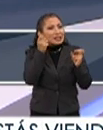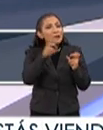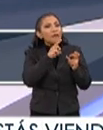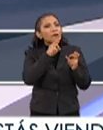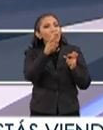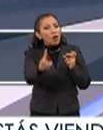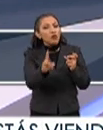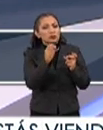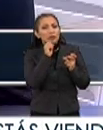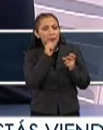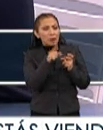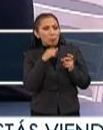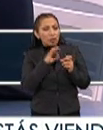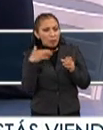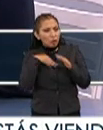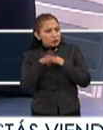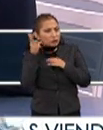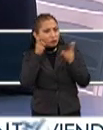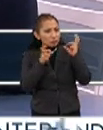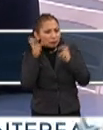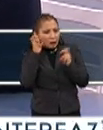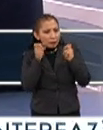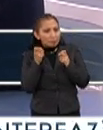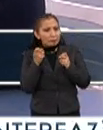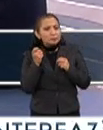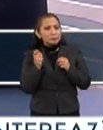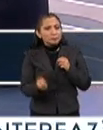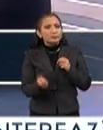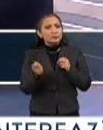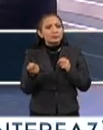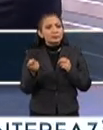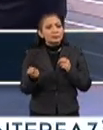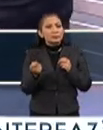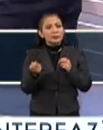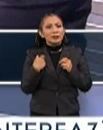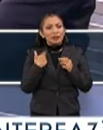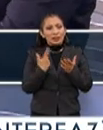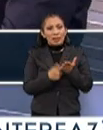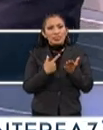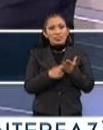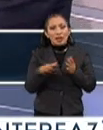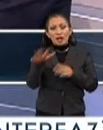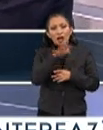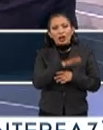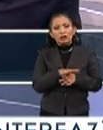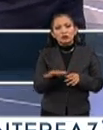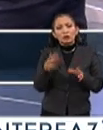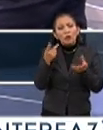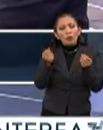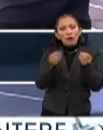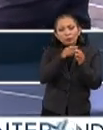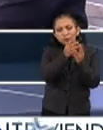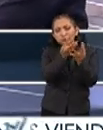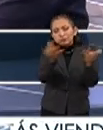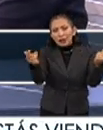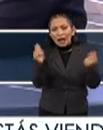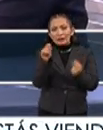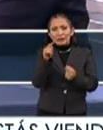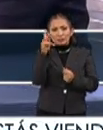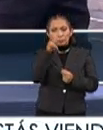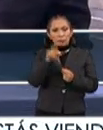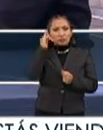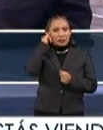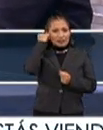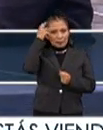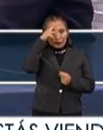estas voces que también podemos tener acceso para ver de qué se trata dentro de este laberinto maravilloso del Atlas de los